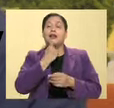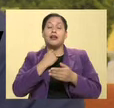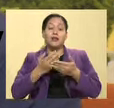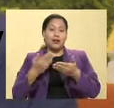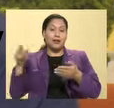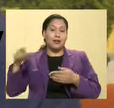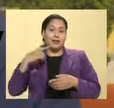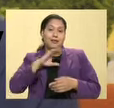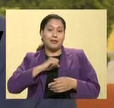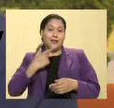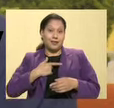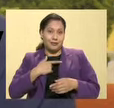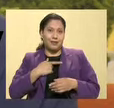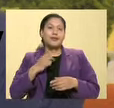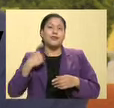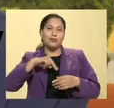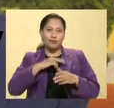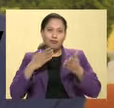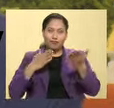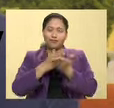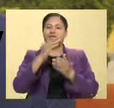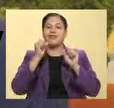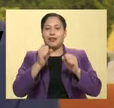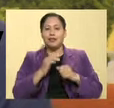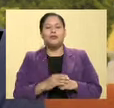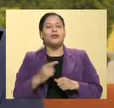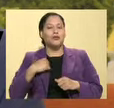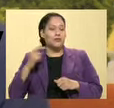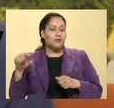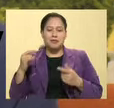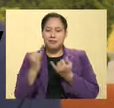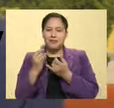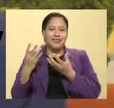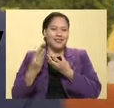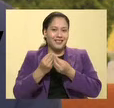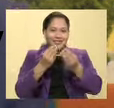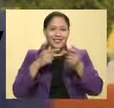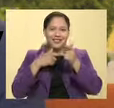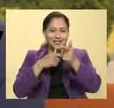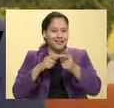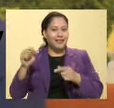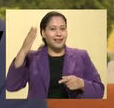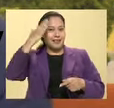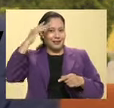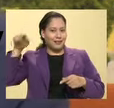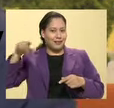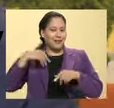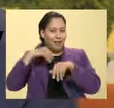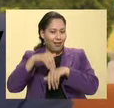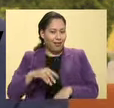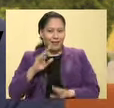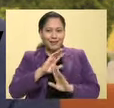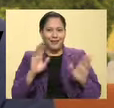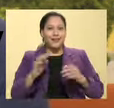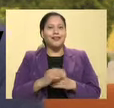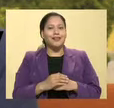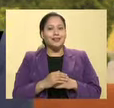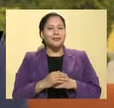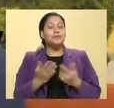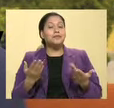encantan a Trino, sí. Llegaremos. ¿A ti no? Yo lo sigo. Yo sigo al líder, Trino.